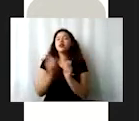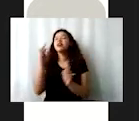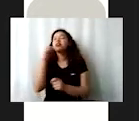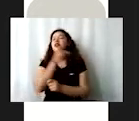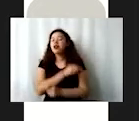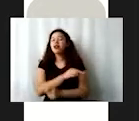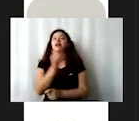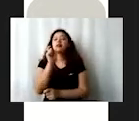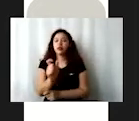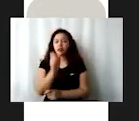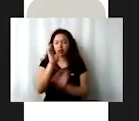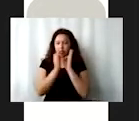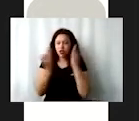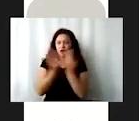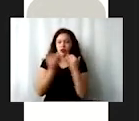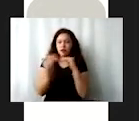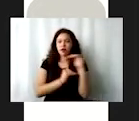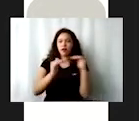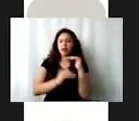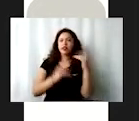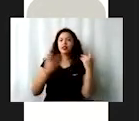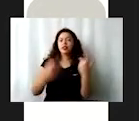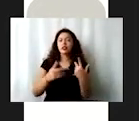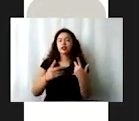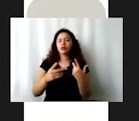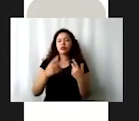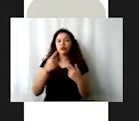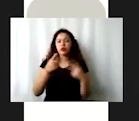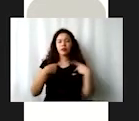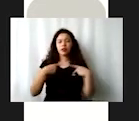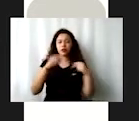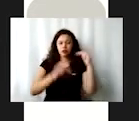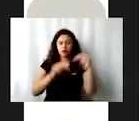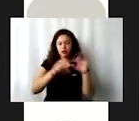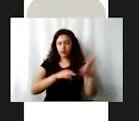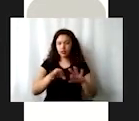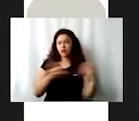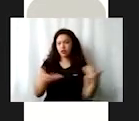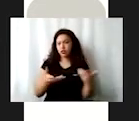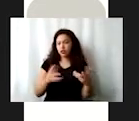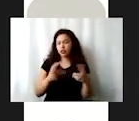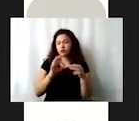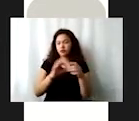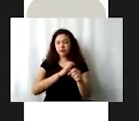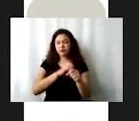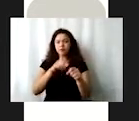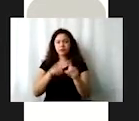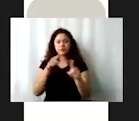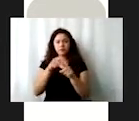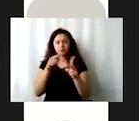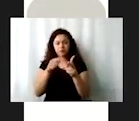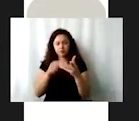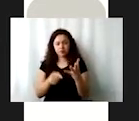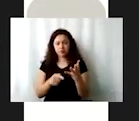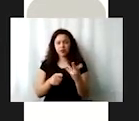las funciones básicas que va a realizar ese puesto, ¿no? La descripción específica tiene que ver con ese detalle de